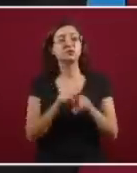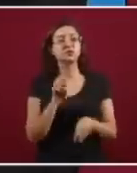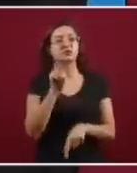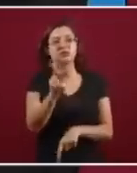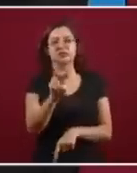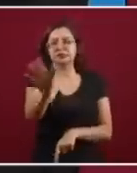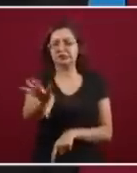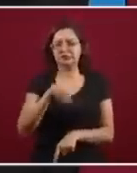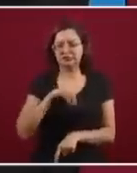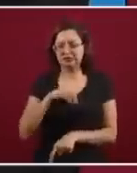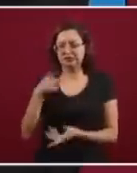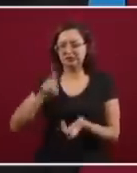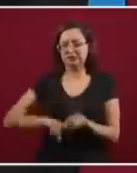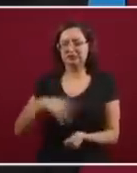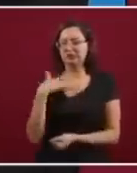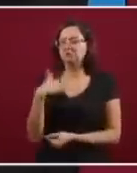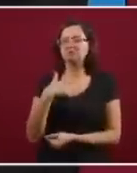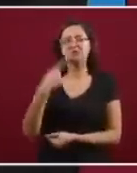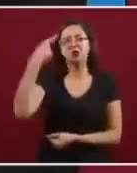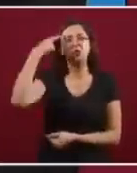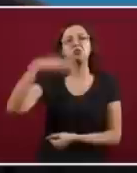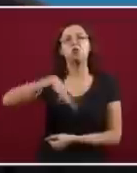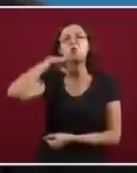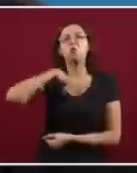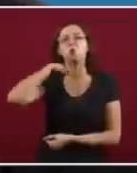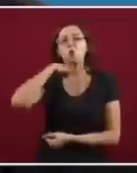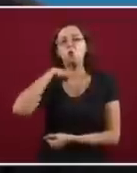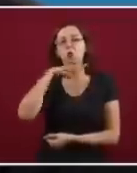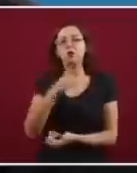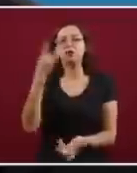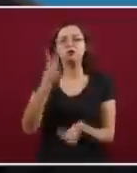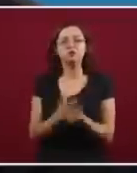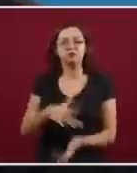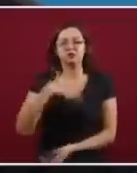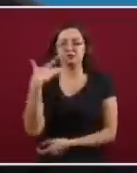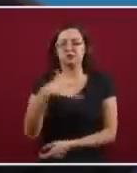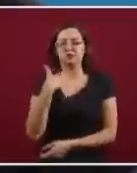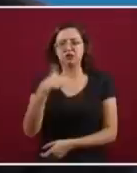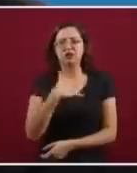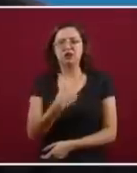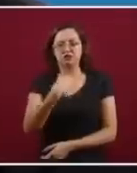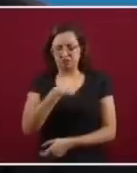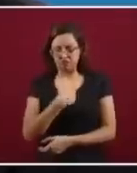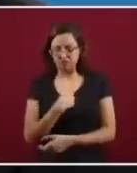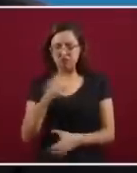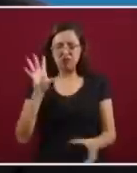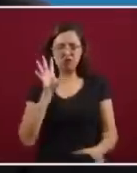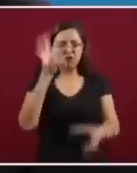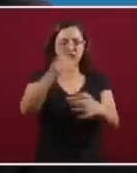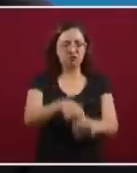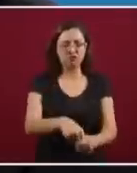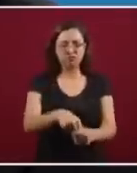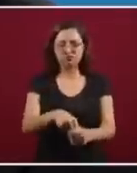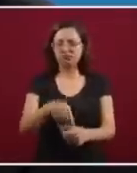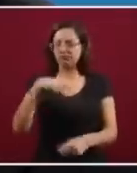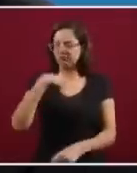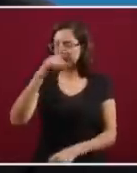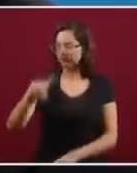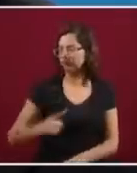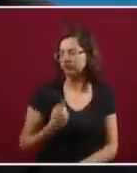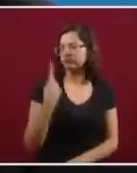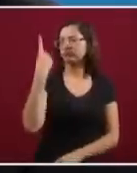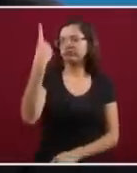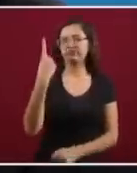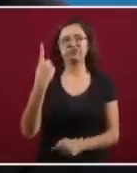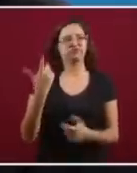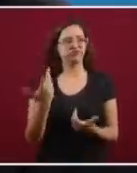esto ni siquiera es consciente la realización plena a través de un posicionamiento social y